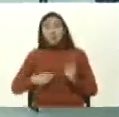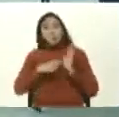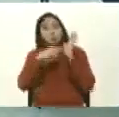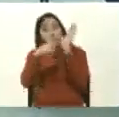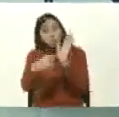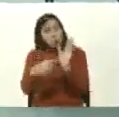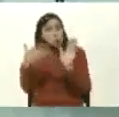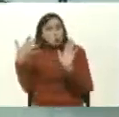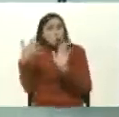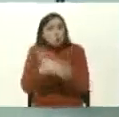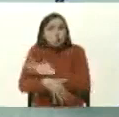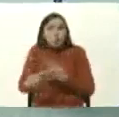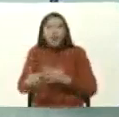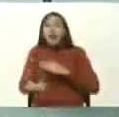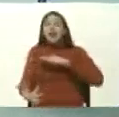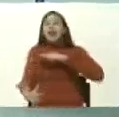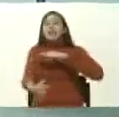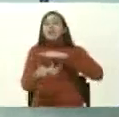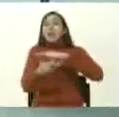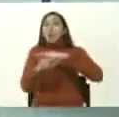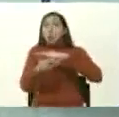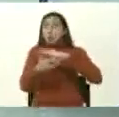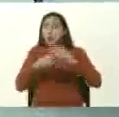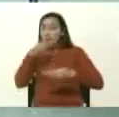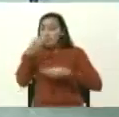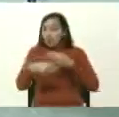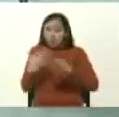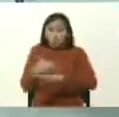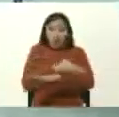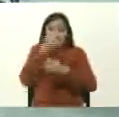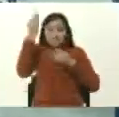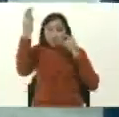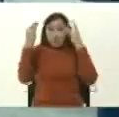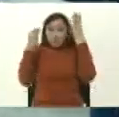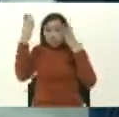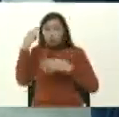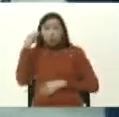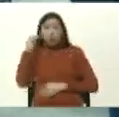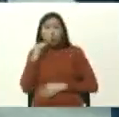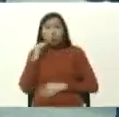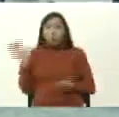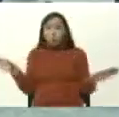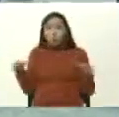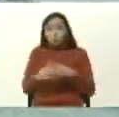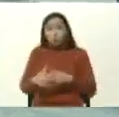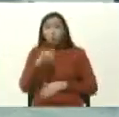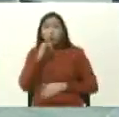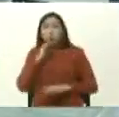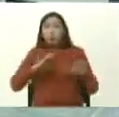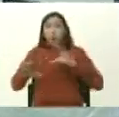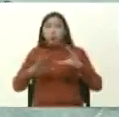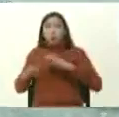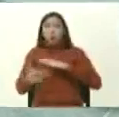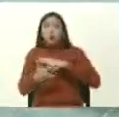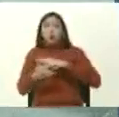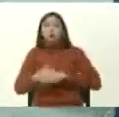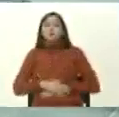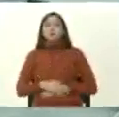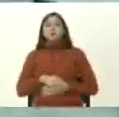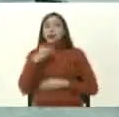muestra tecnológica que hemos estado desarrollando en los Centros Bolivarianos de Informática y Telemática, donde